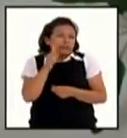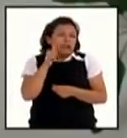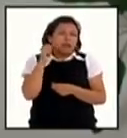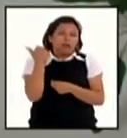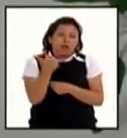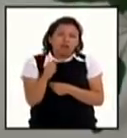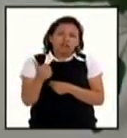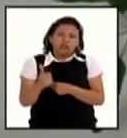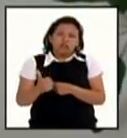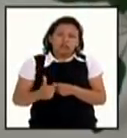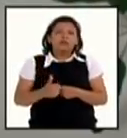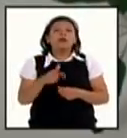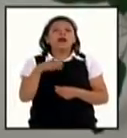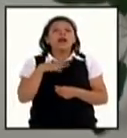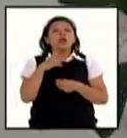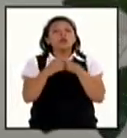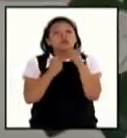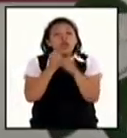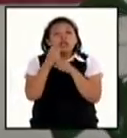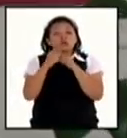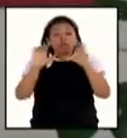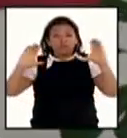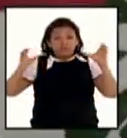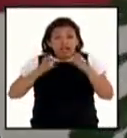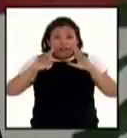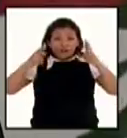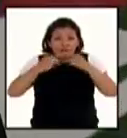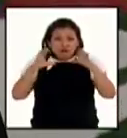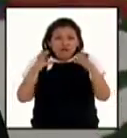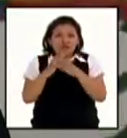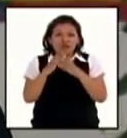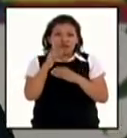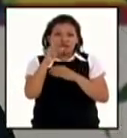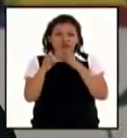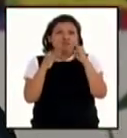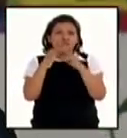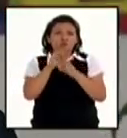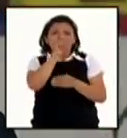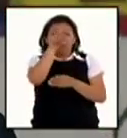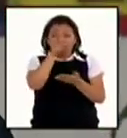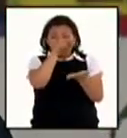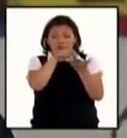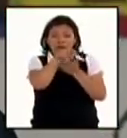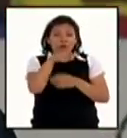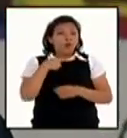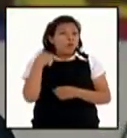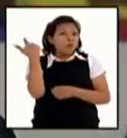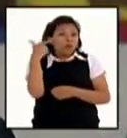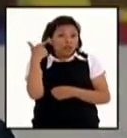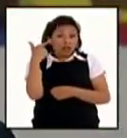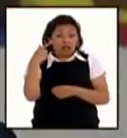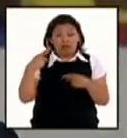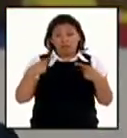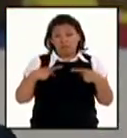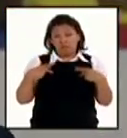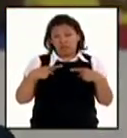tienen la reunión anual de la Luz del Mundo, y es en Guadalajara, y acude gente de muchas partes de,